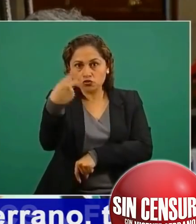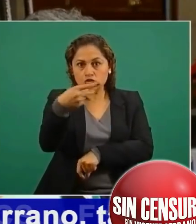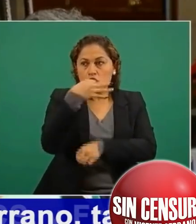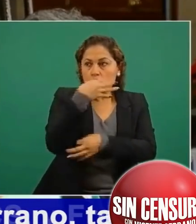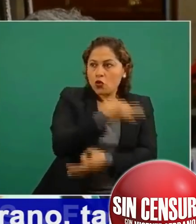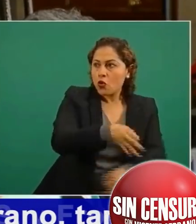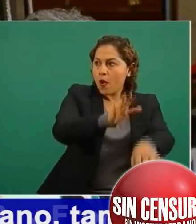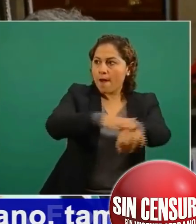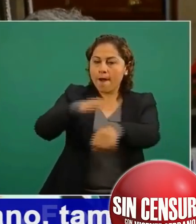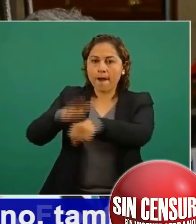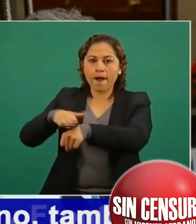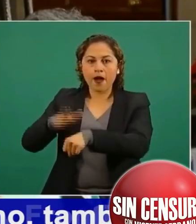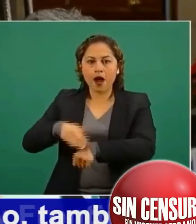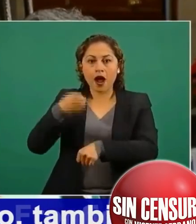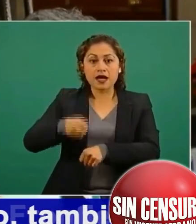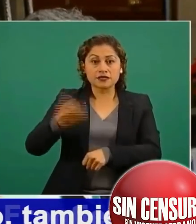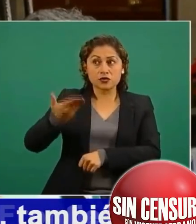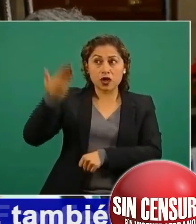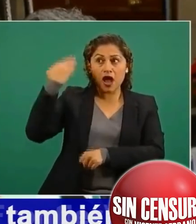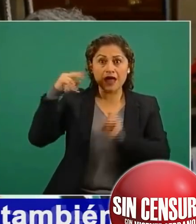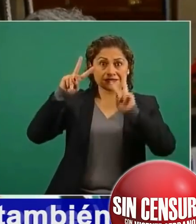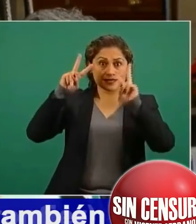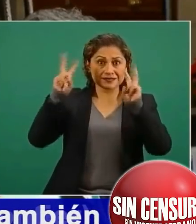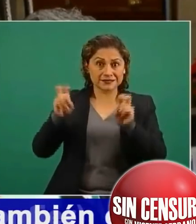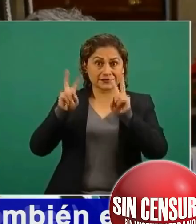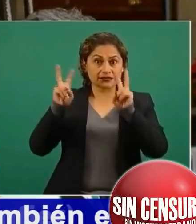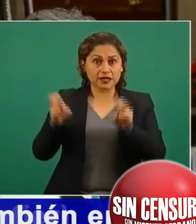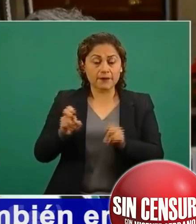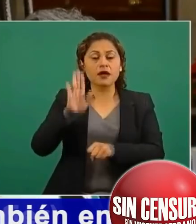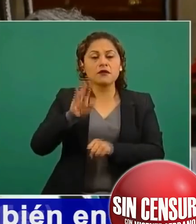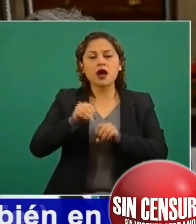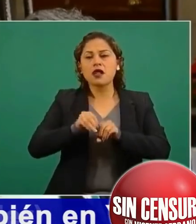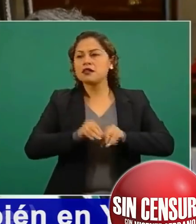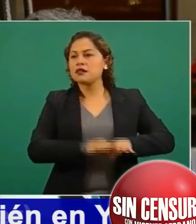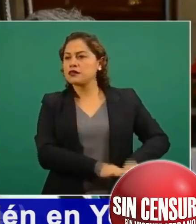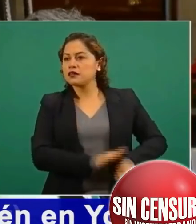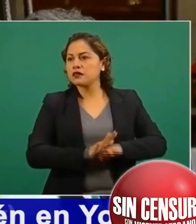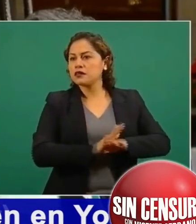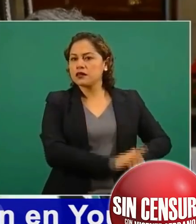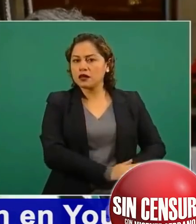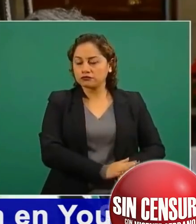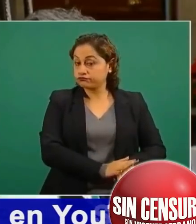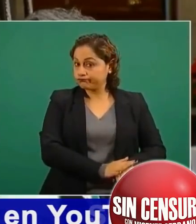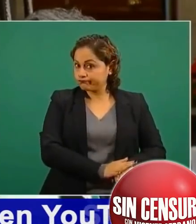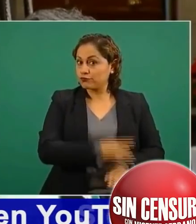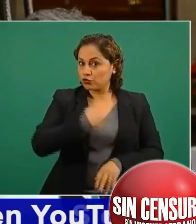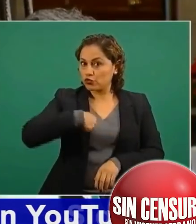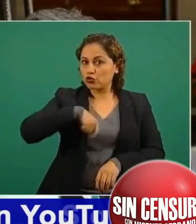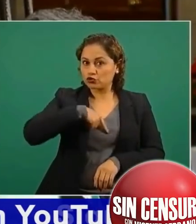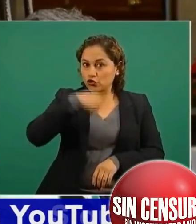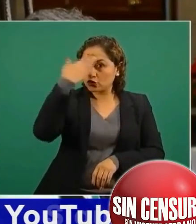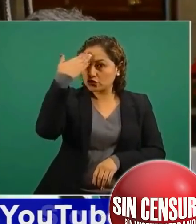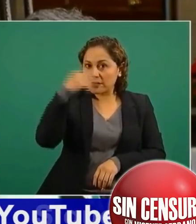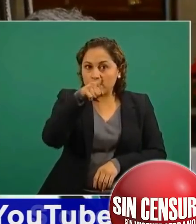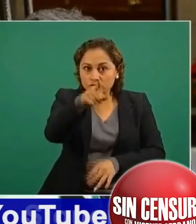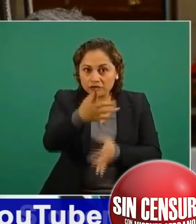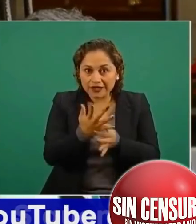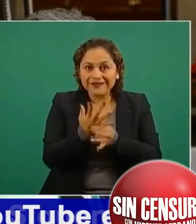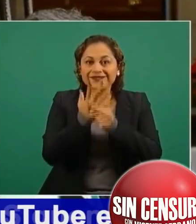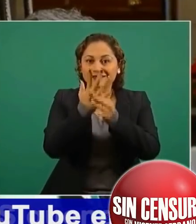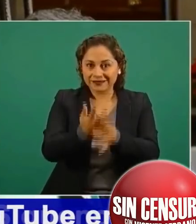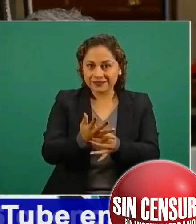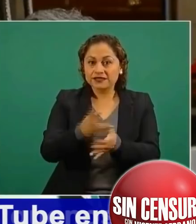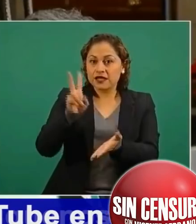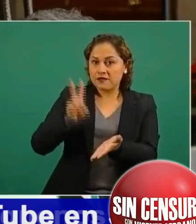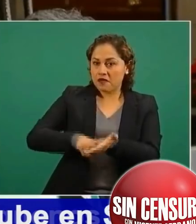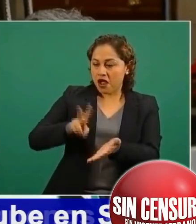estaban aparentemente estancados. Sabemos, y por lo que usted también ha señalado, de la autoridad y el valor que tiene la Fiscalía